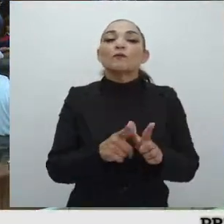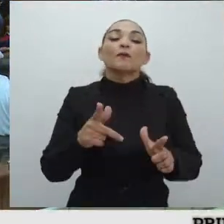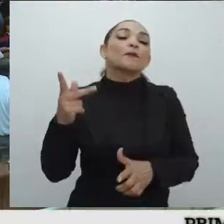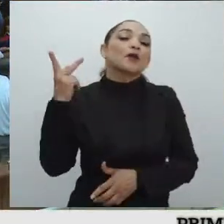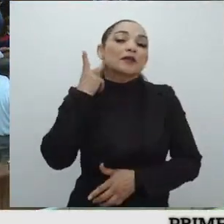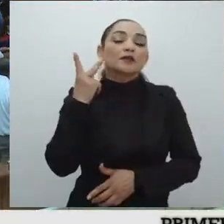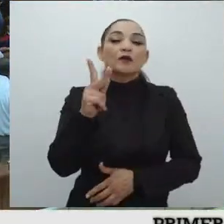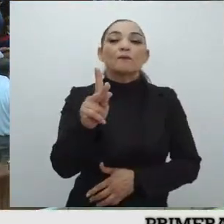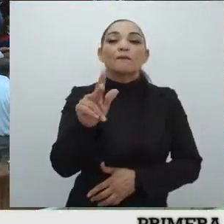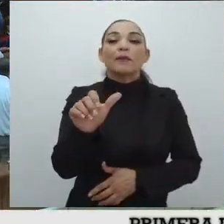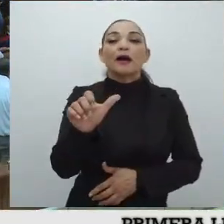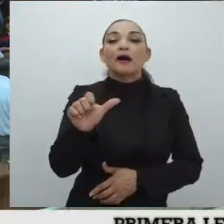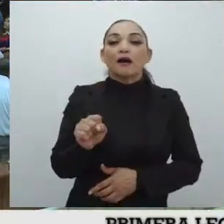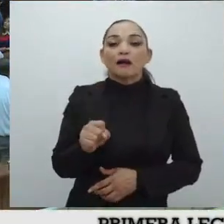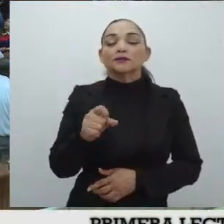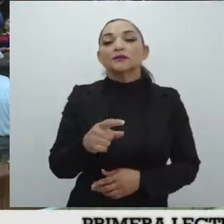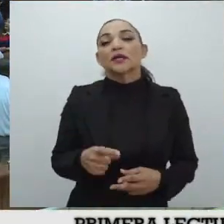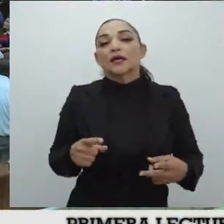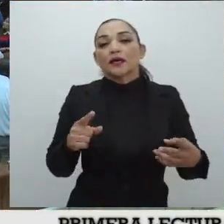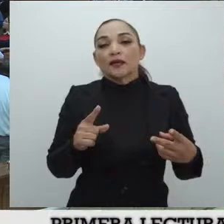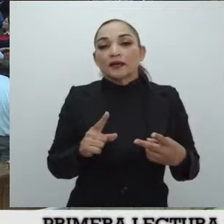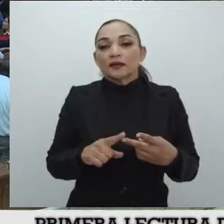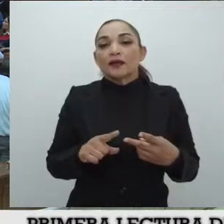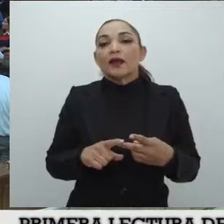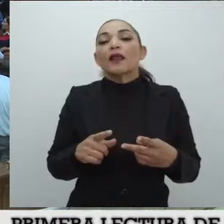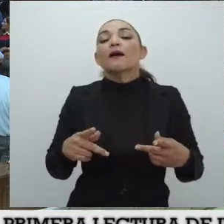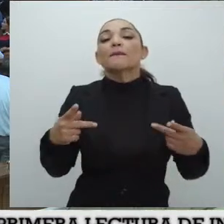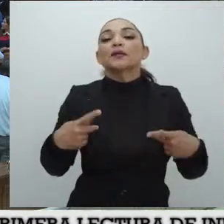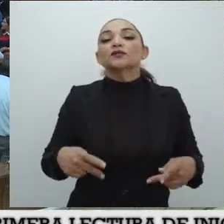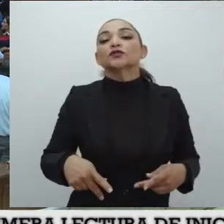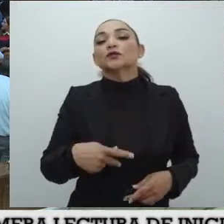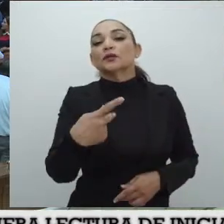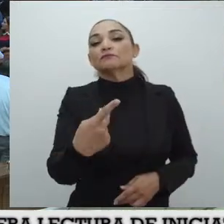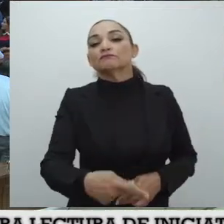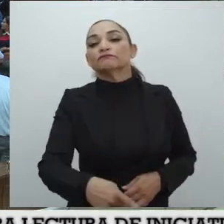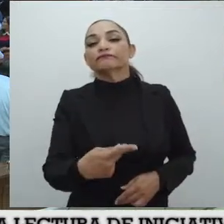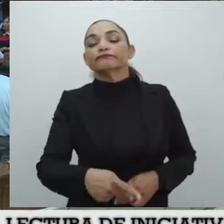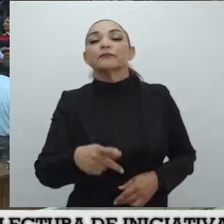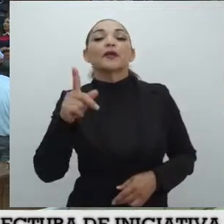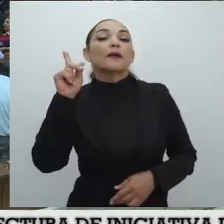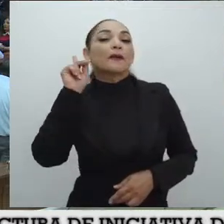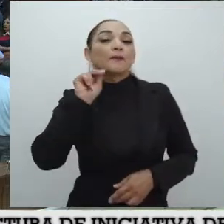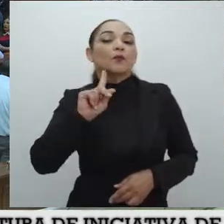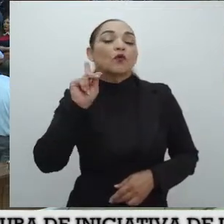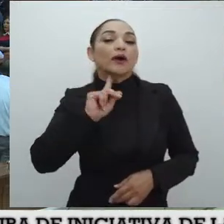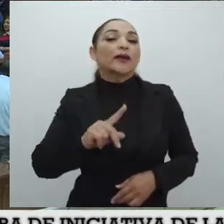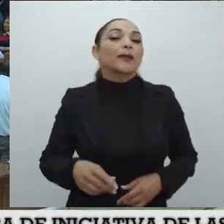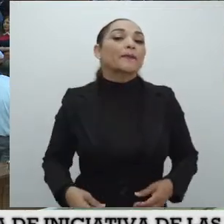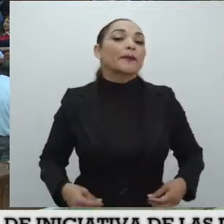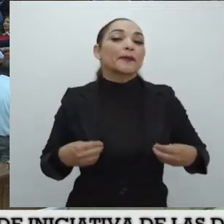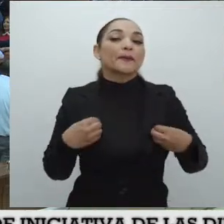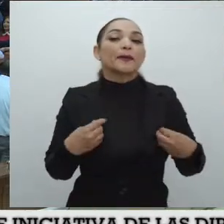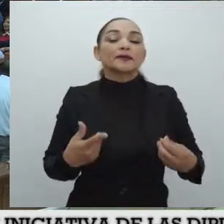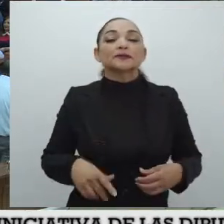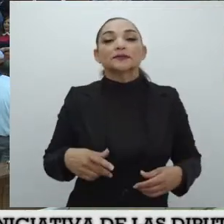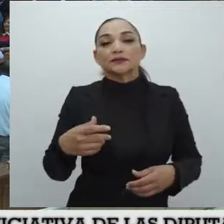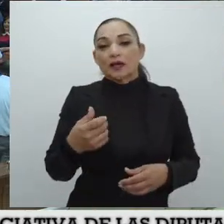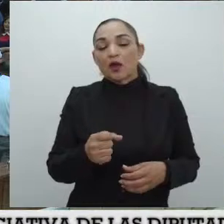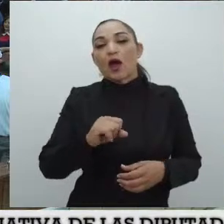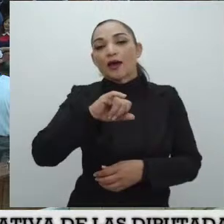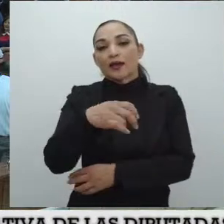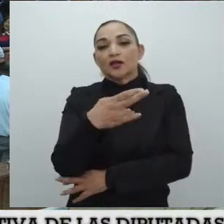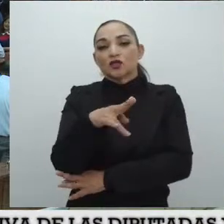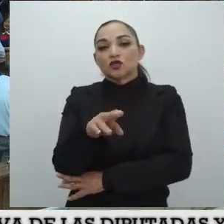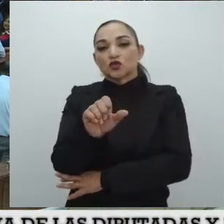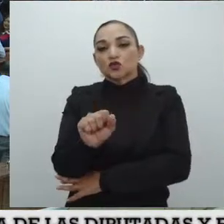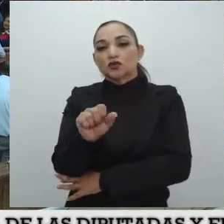Partido Sinaloense y de la ciudadana Jesús Angélica Díaz Quiñones, que propone reformar y adicionar diversas disposiciones